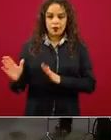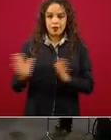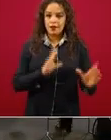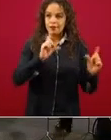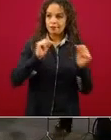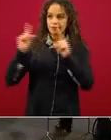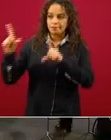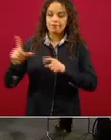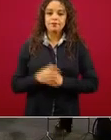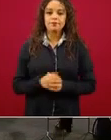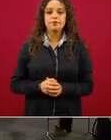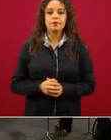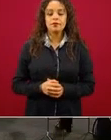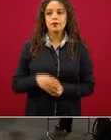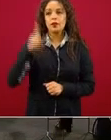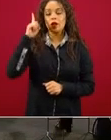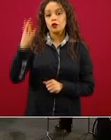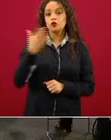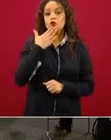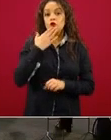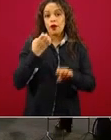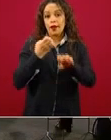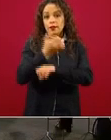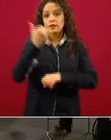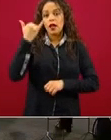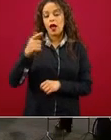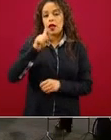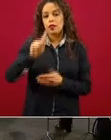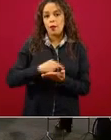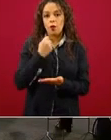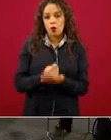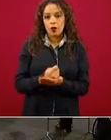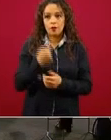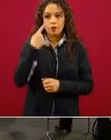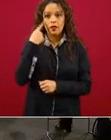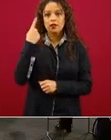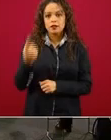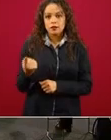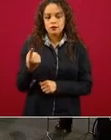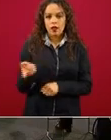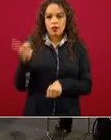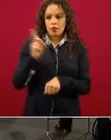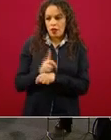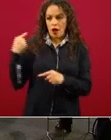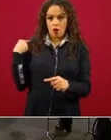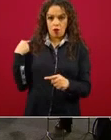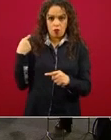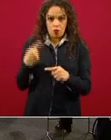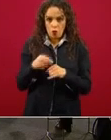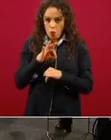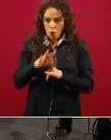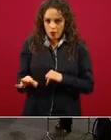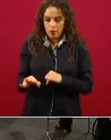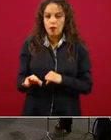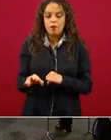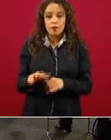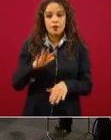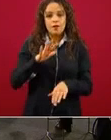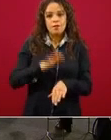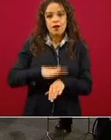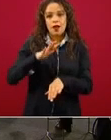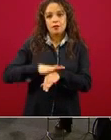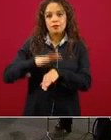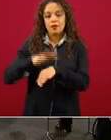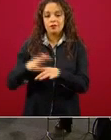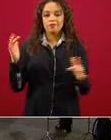El estado de Sonora y el estado de Tamaulipas vemos cómo en últimos días han incrementado su actividad,